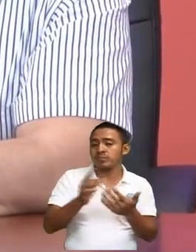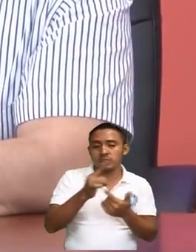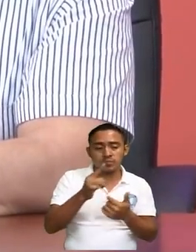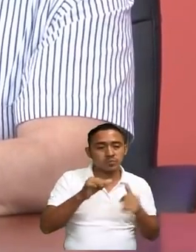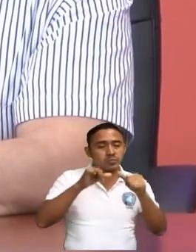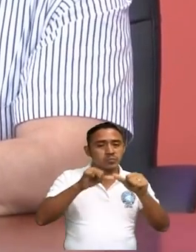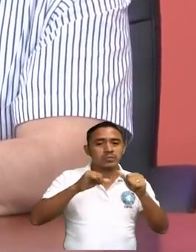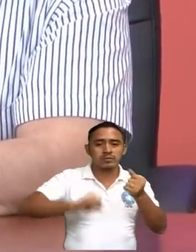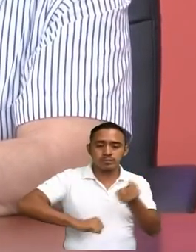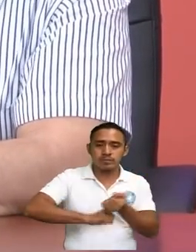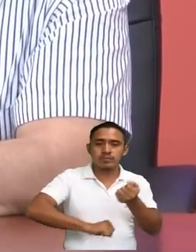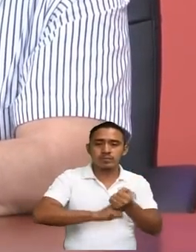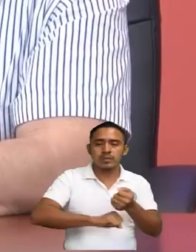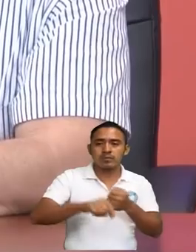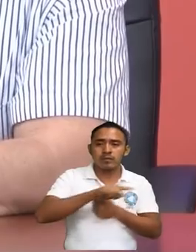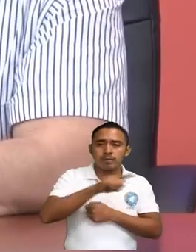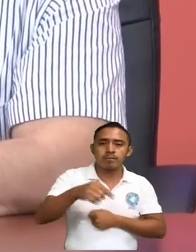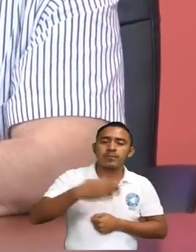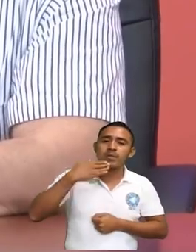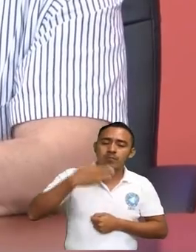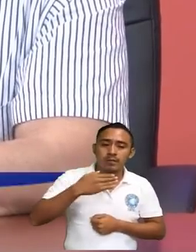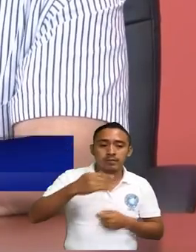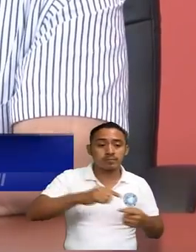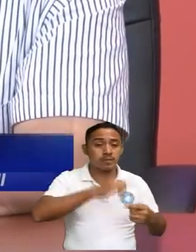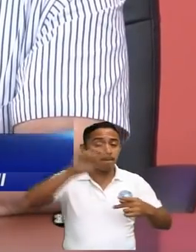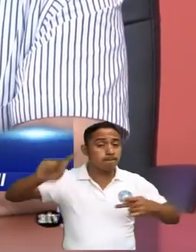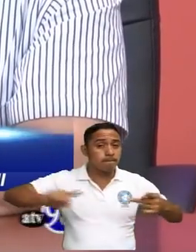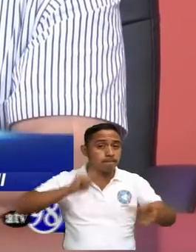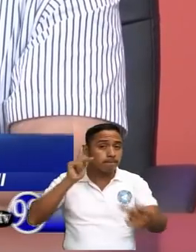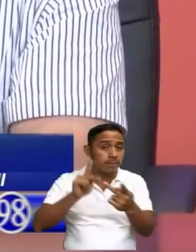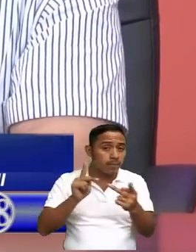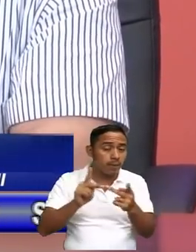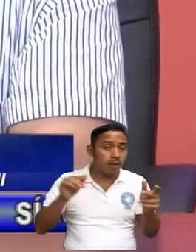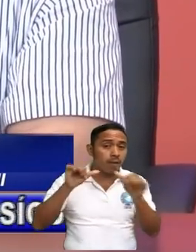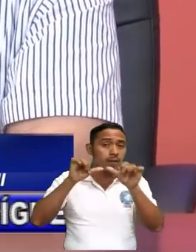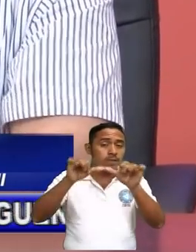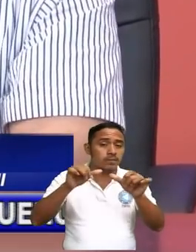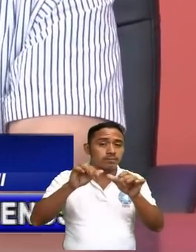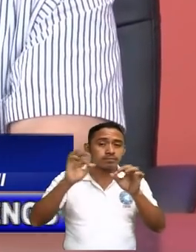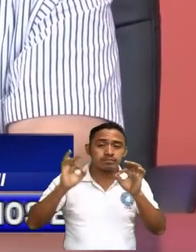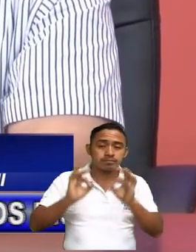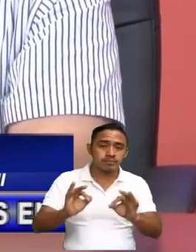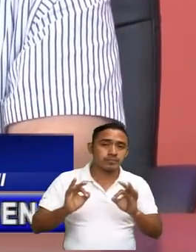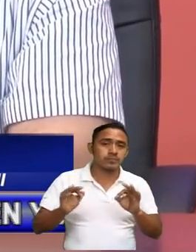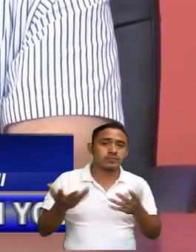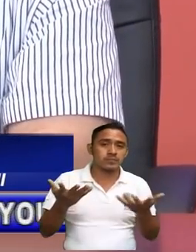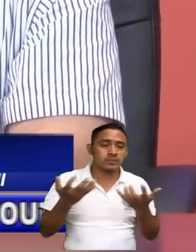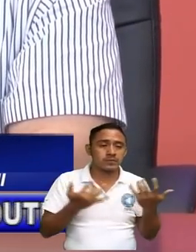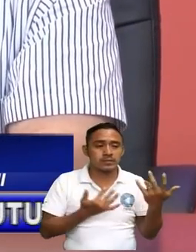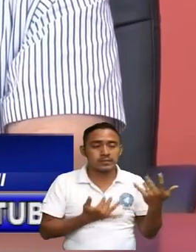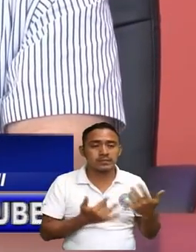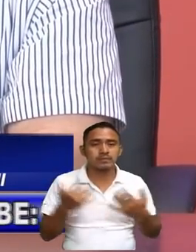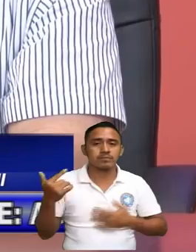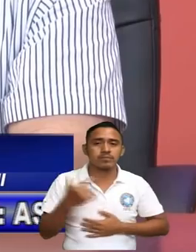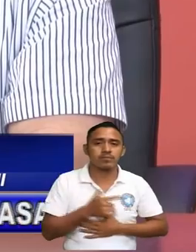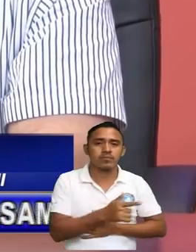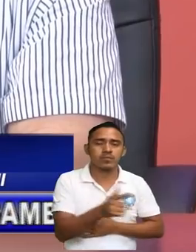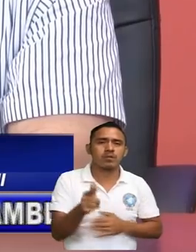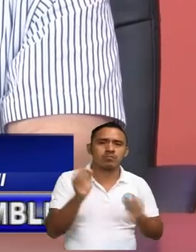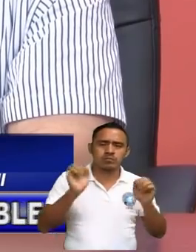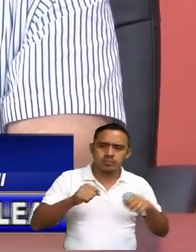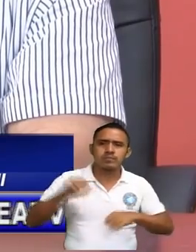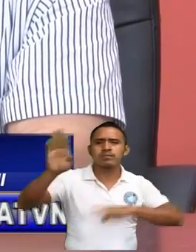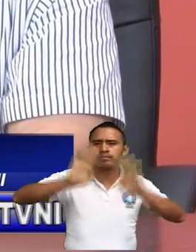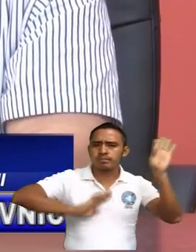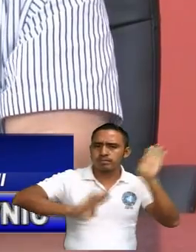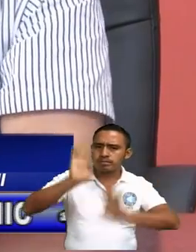esfuerzo adicional de bueno a excelente, y mantener la excelencia precisamente es lo que estamos esperando, y pueden